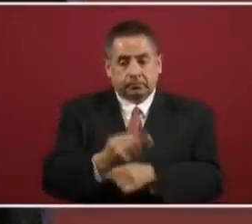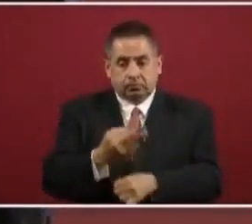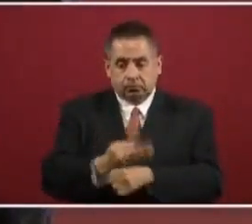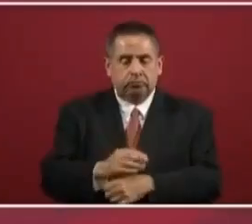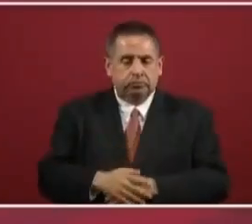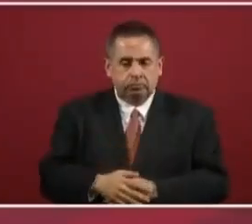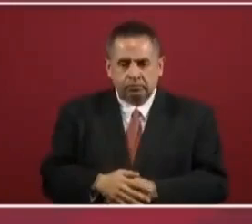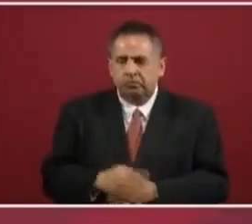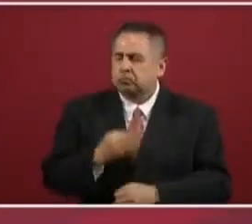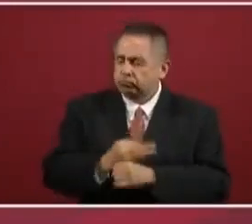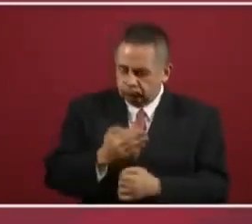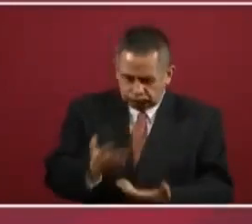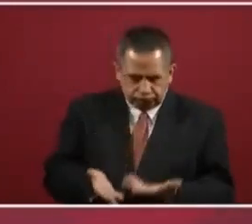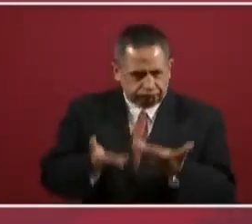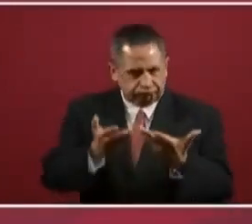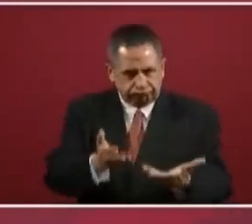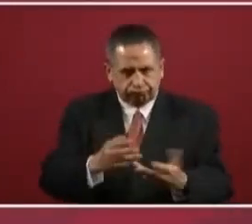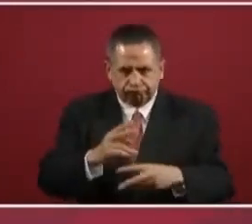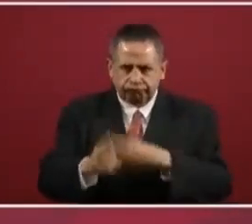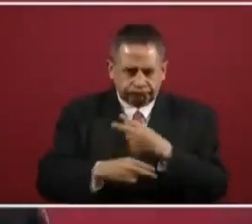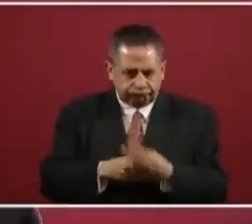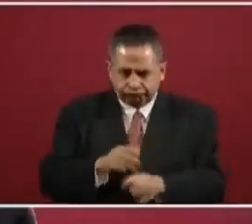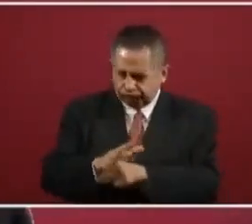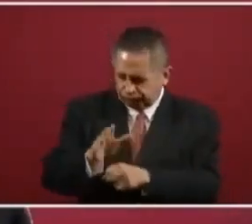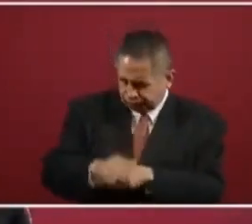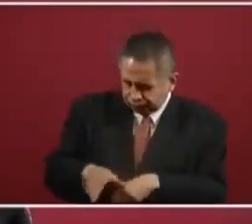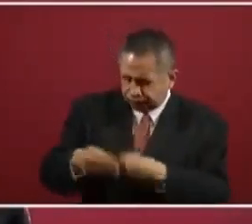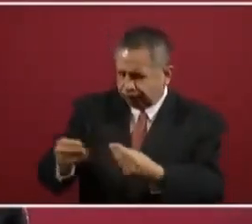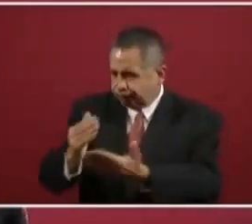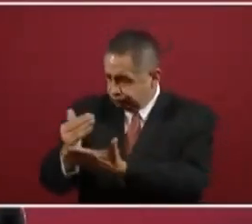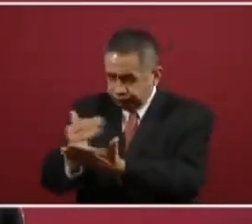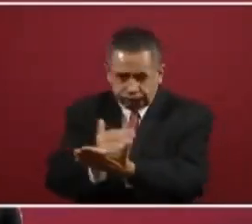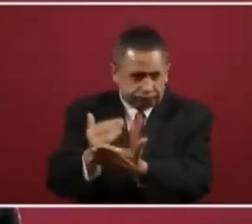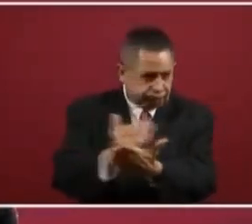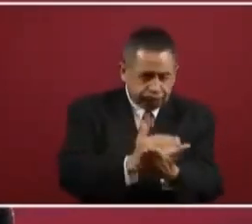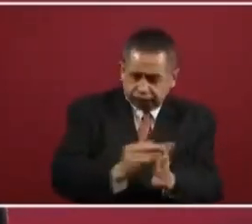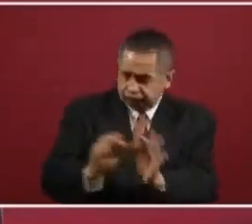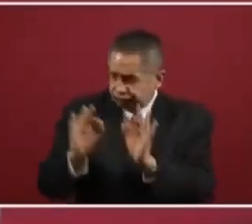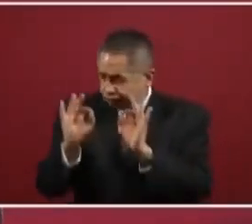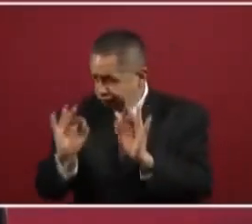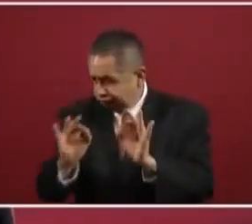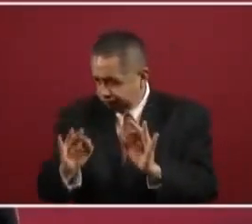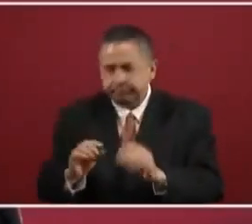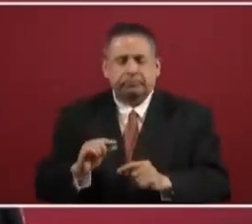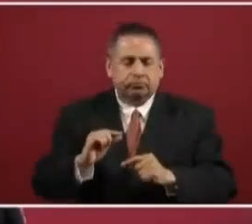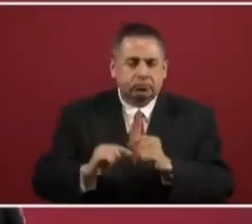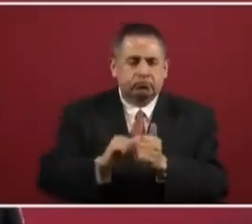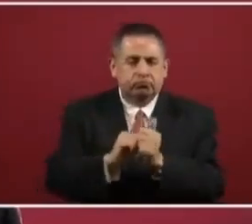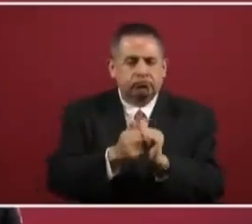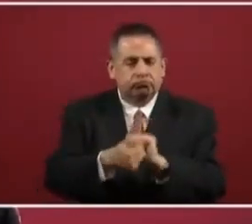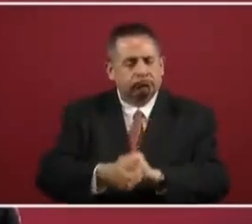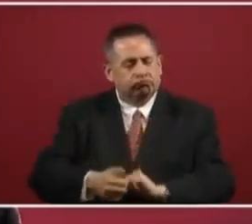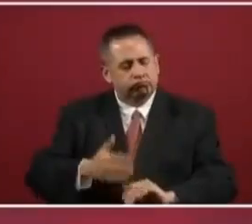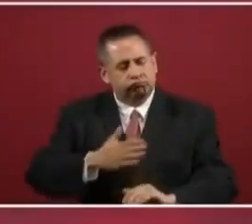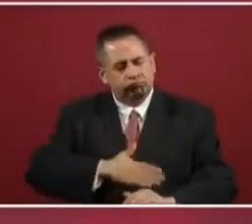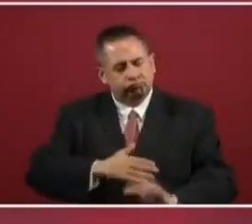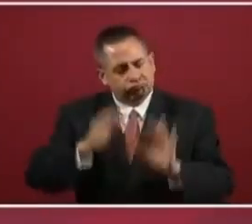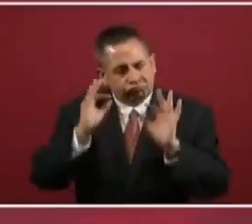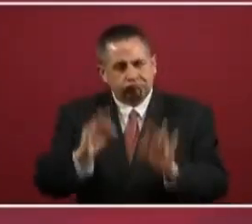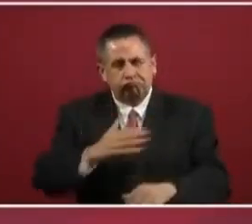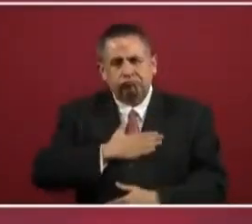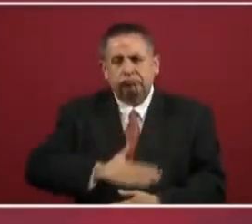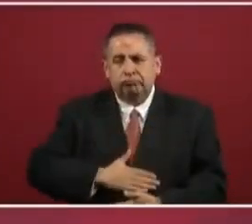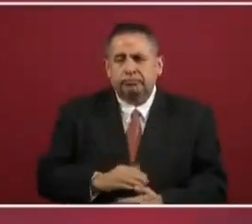qué ofrecemos saciar esa hambre esa sed de Justicia poco a poco habones